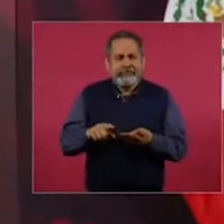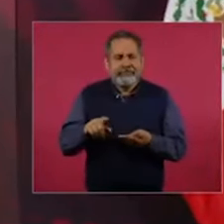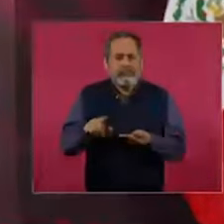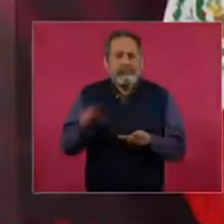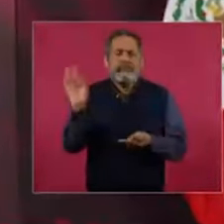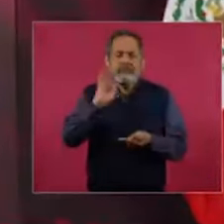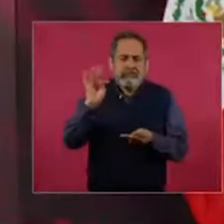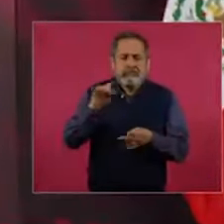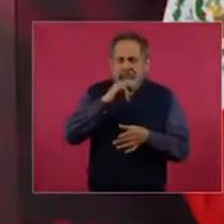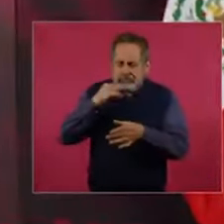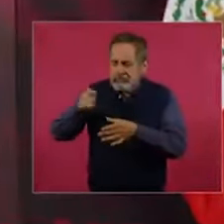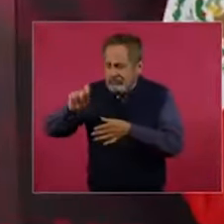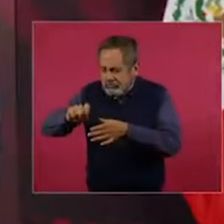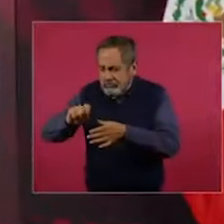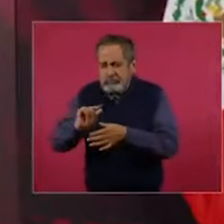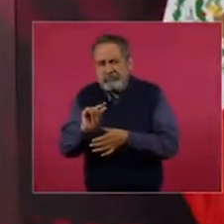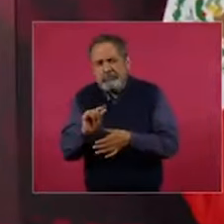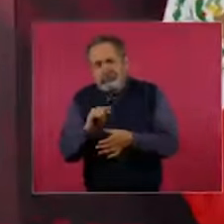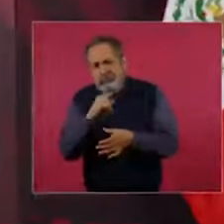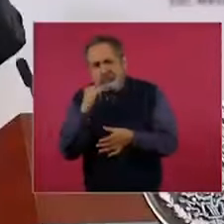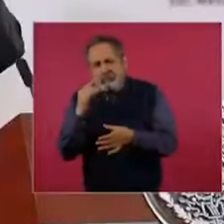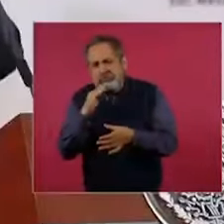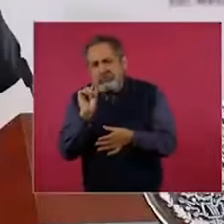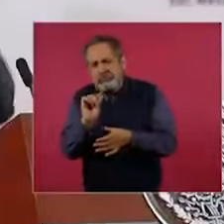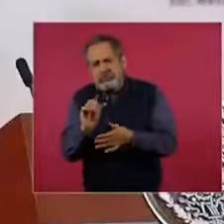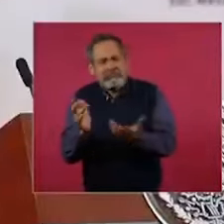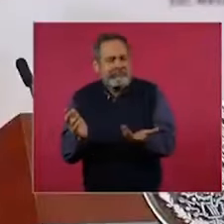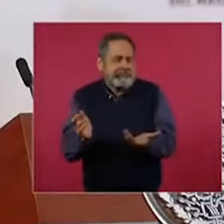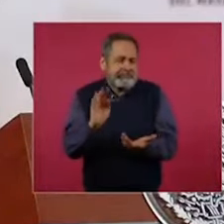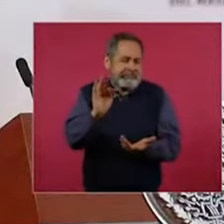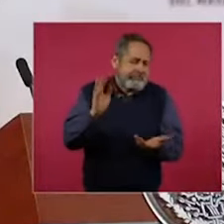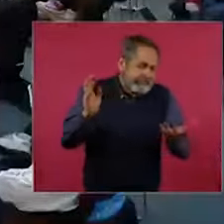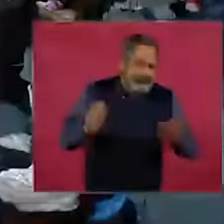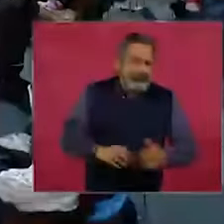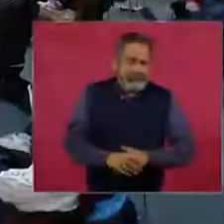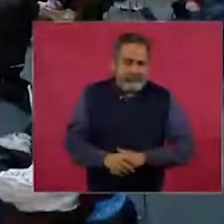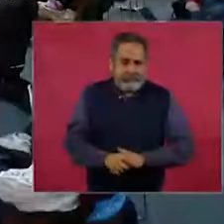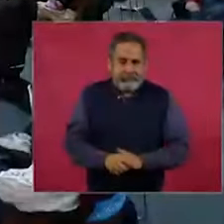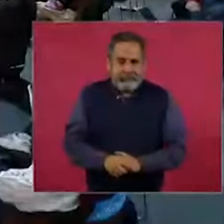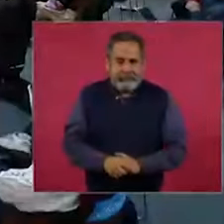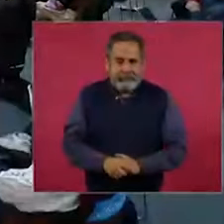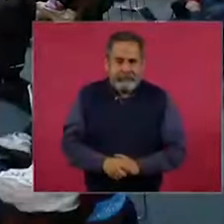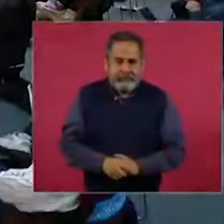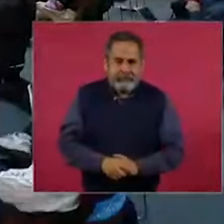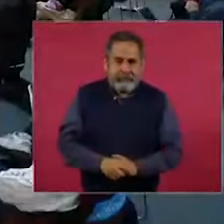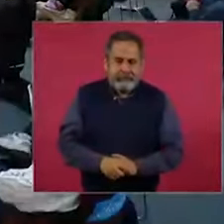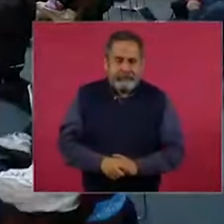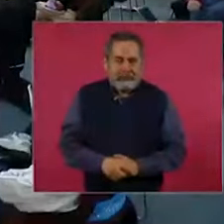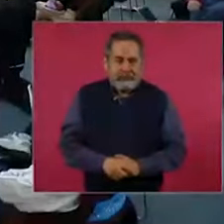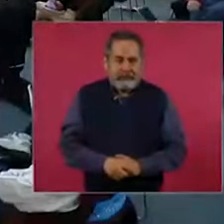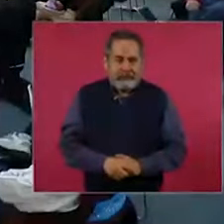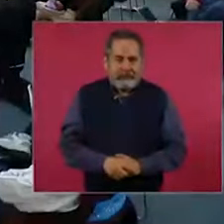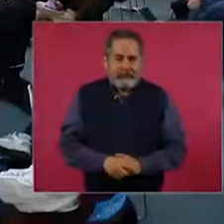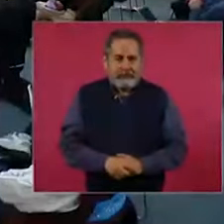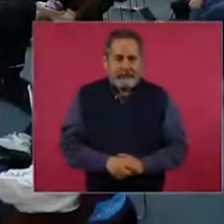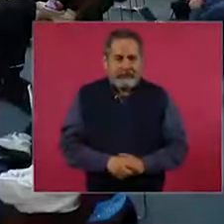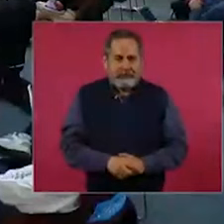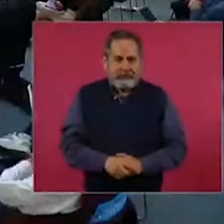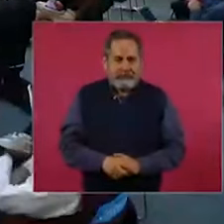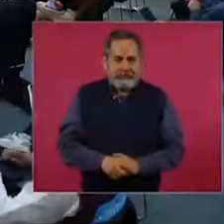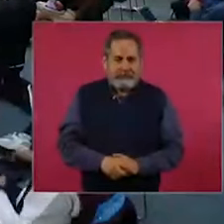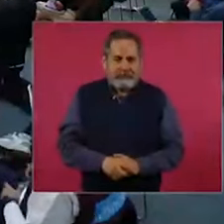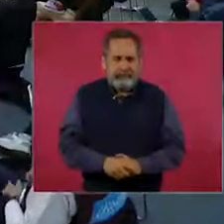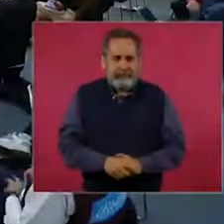bueno tienen un trabajo bueno acuden a los centros laborales Durante un año reciben capacitación reciben lo